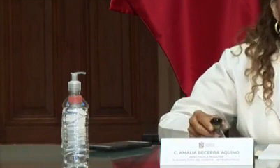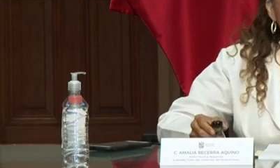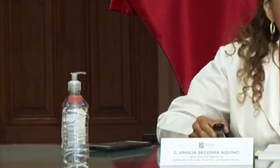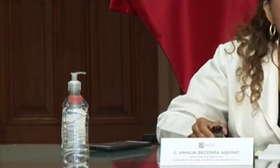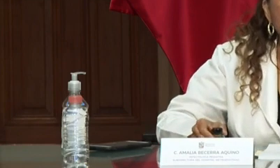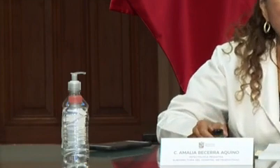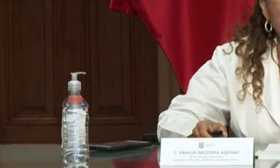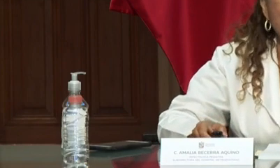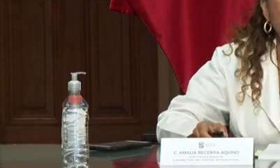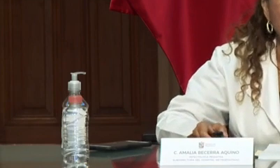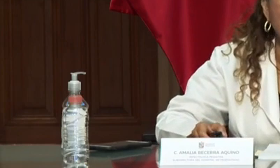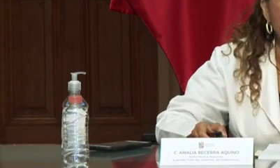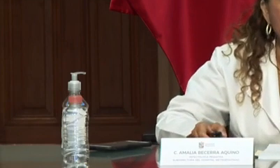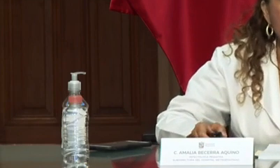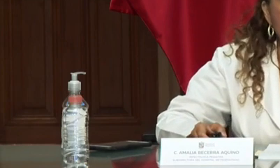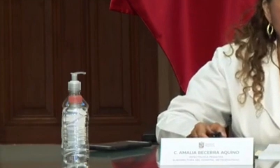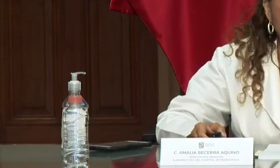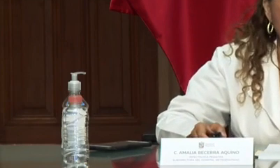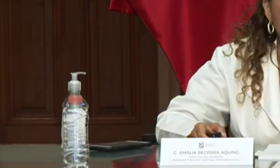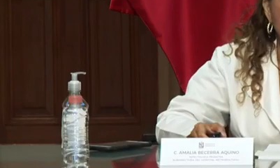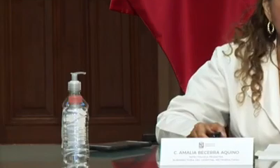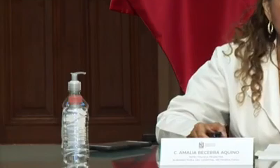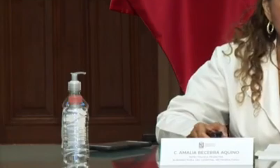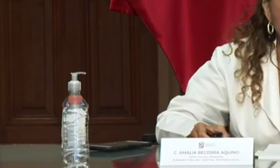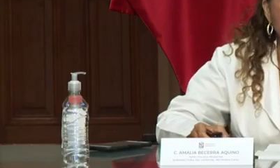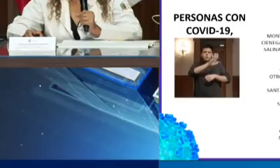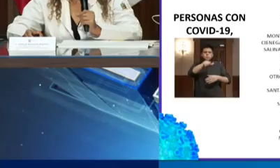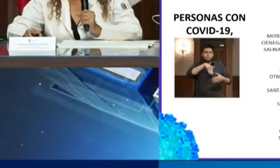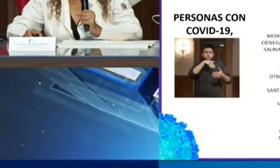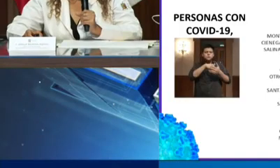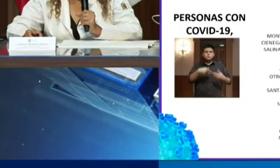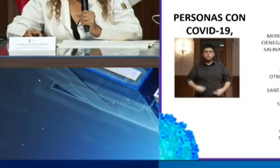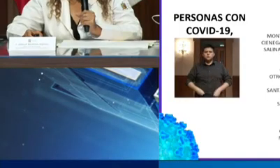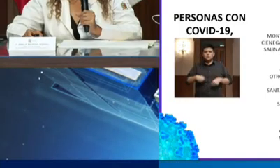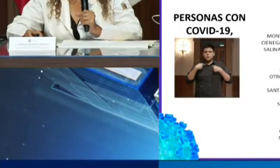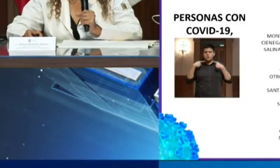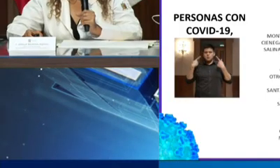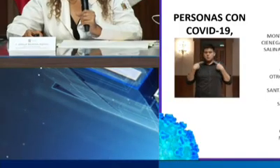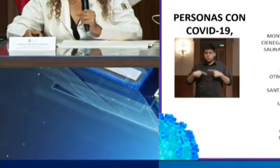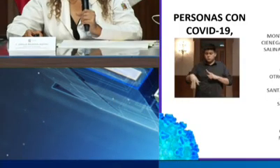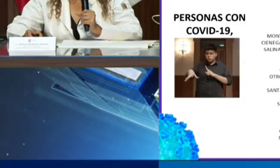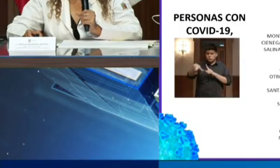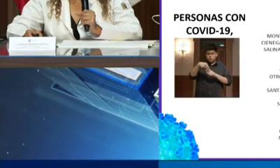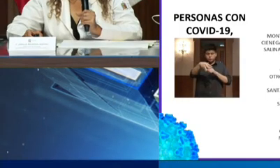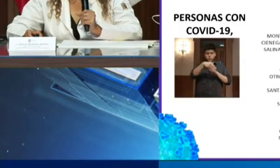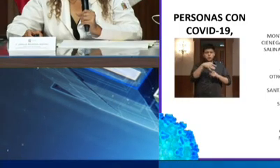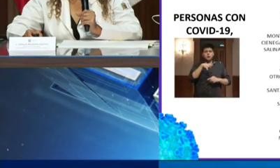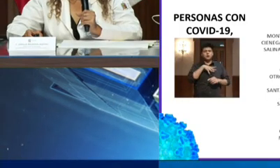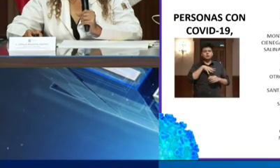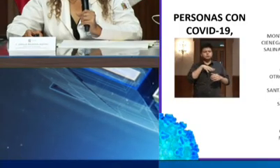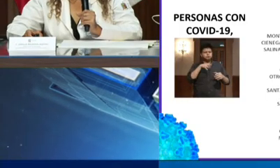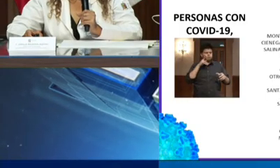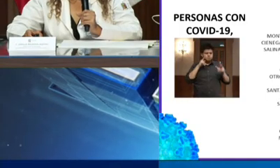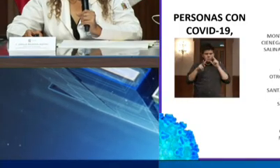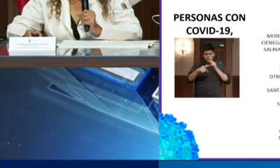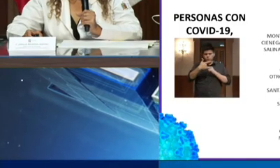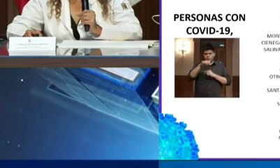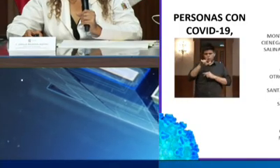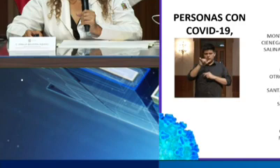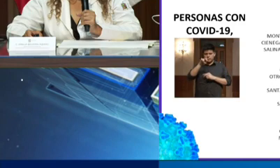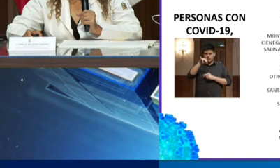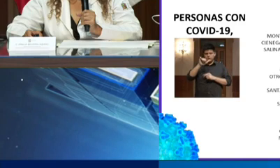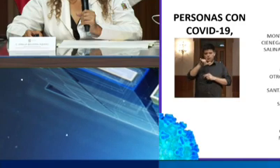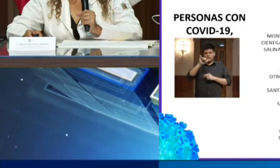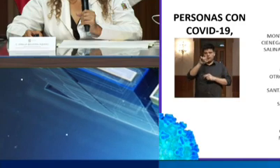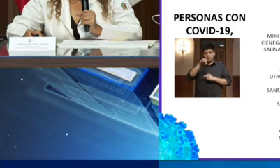Y cuando hablamos específicamente del lugar de residencia, tenemos lo siguiente: en Galeana,